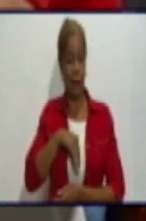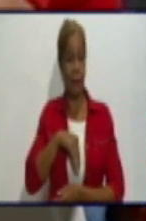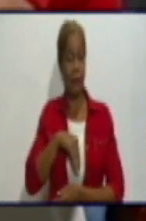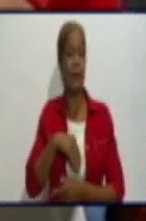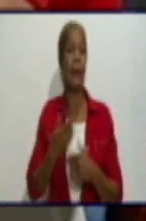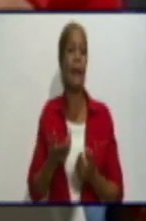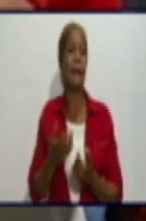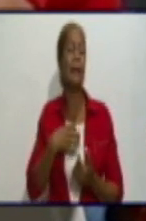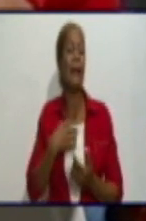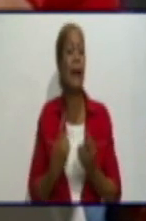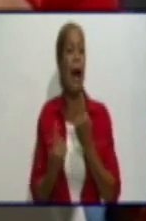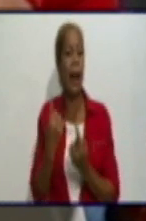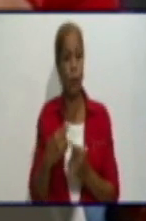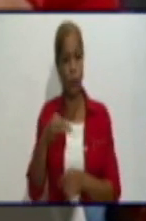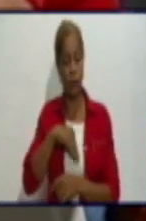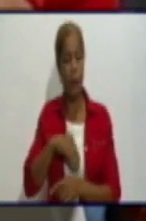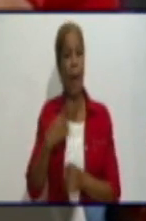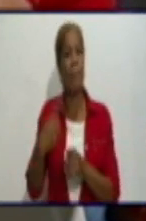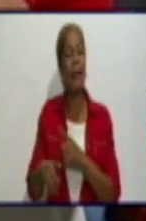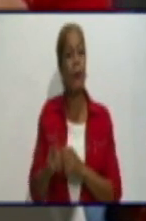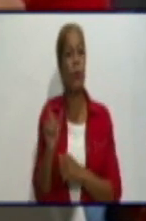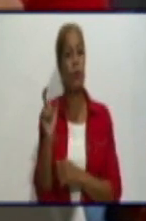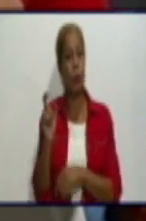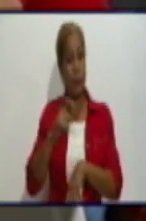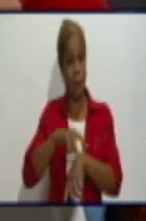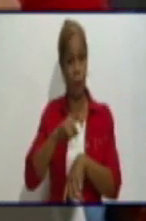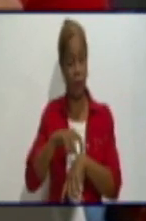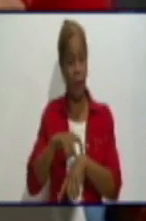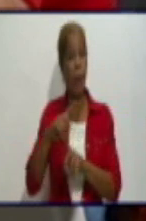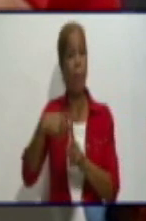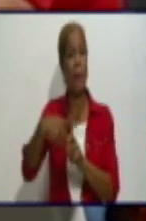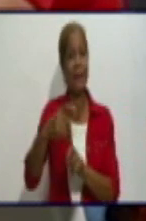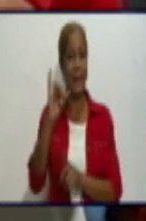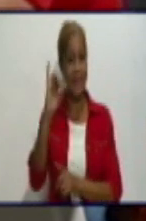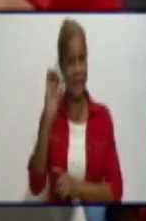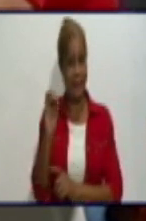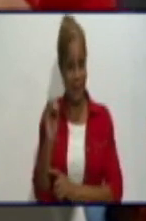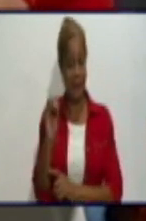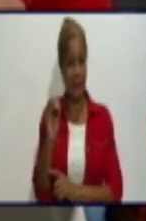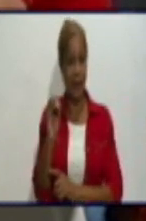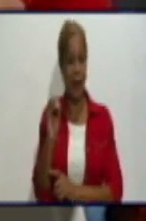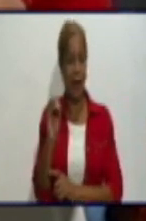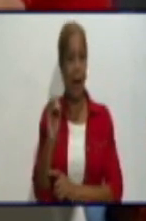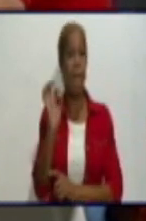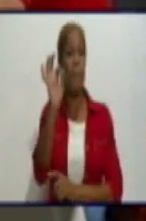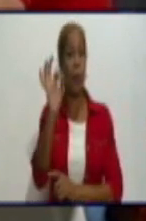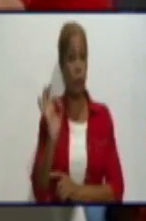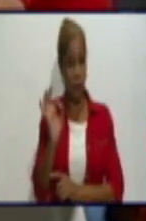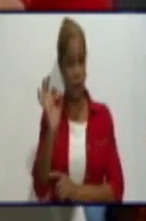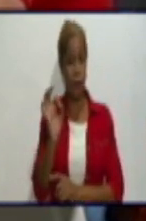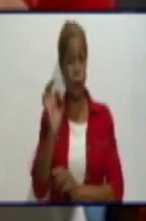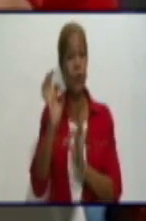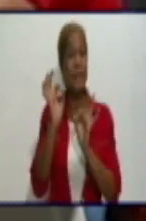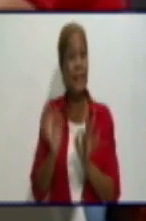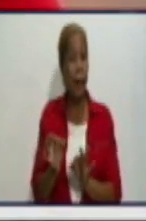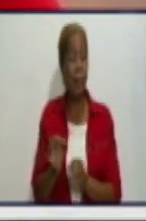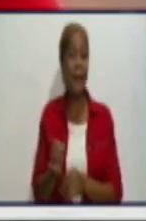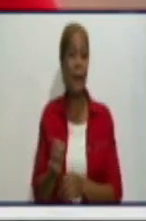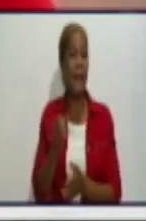que en los últimos tiempos es más del 60% de los sospechosos se confirman cuando se les realiza el psr